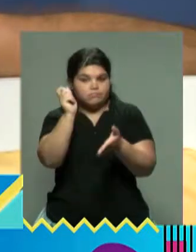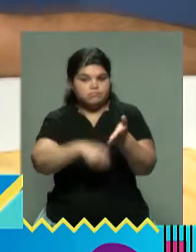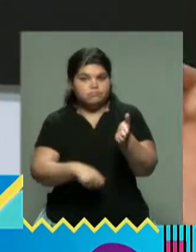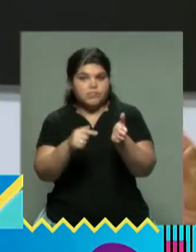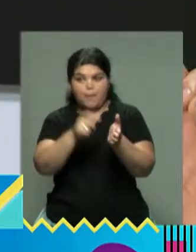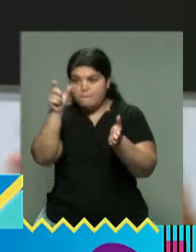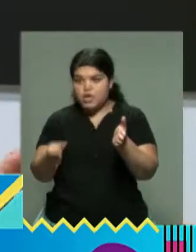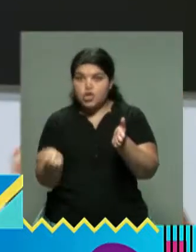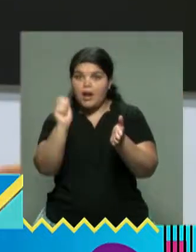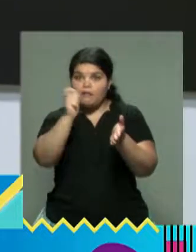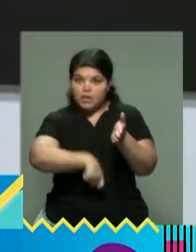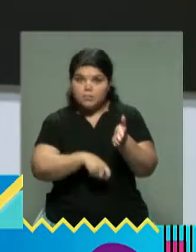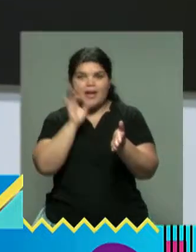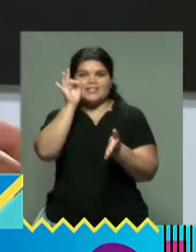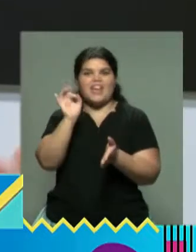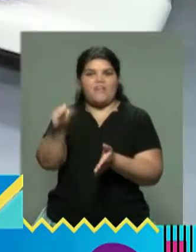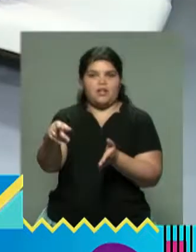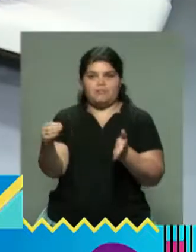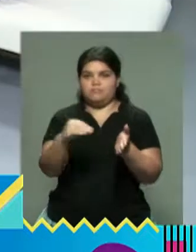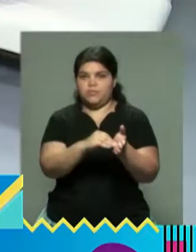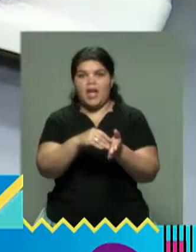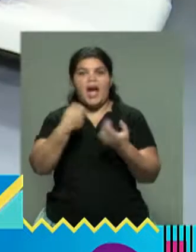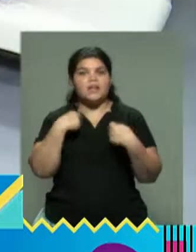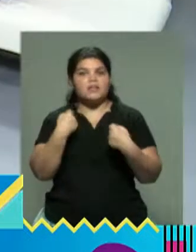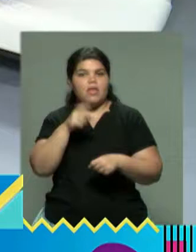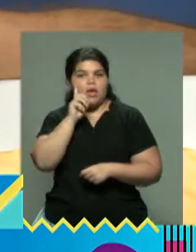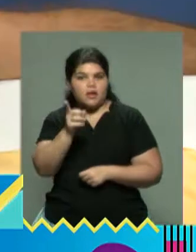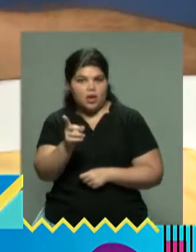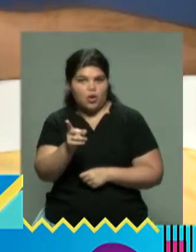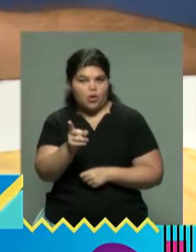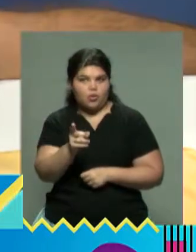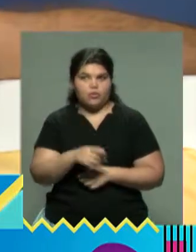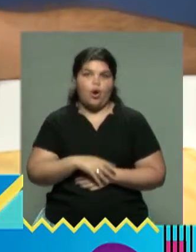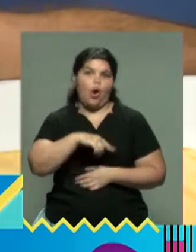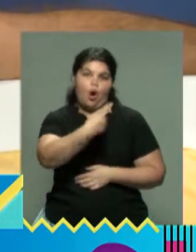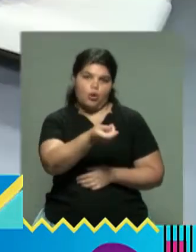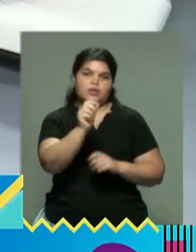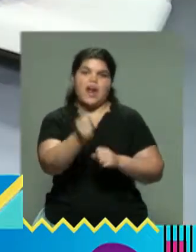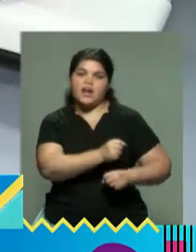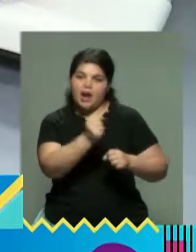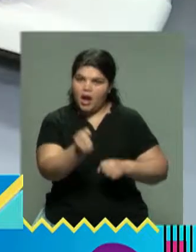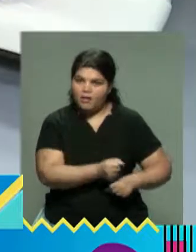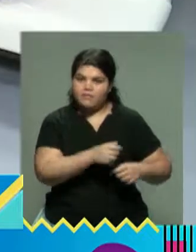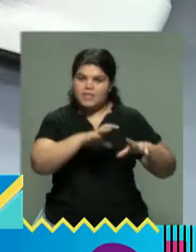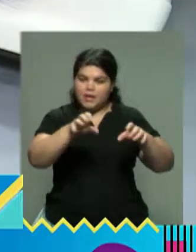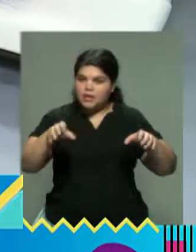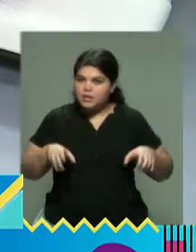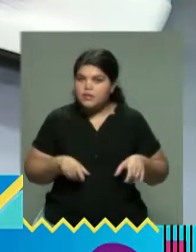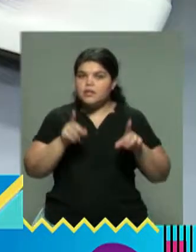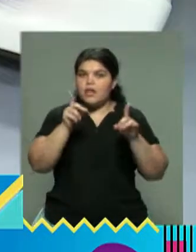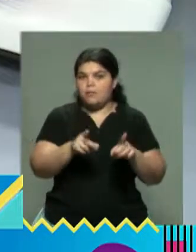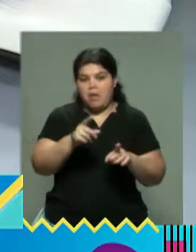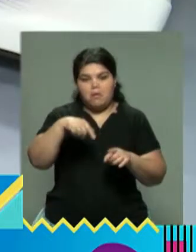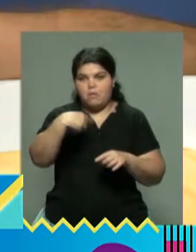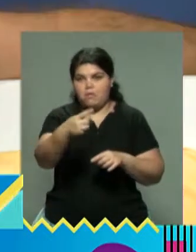la gente está sabiendo que está haciendo una actividad de riesgo. Entonces en otras actividades también, como puede ser el rafting o lo que estás haciendo vos también, tiene que existir.